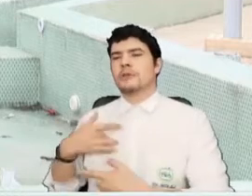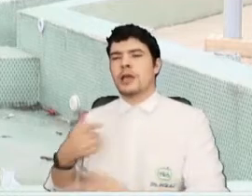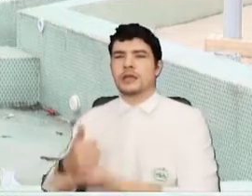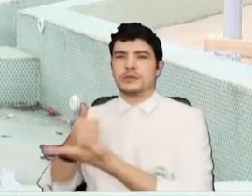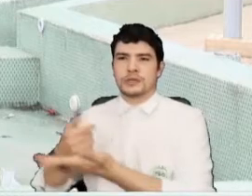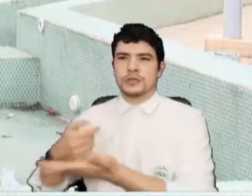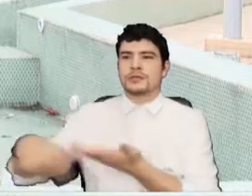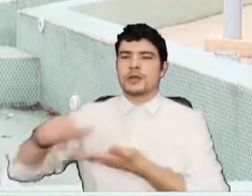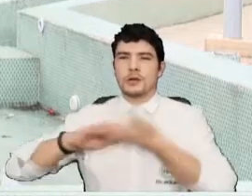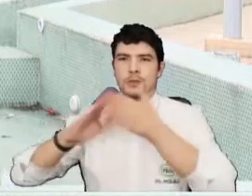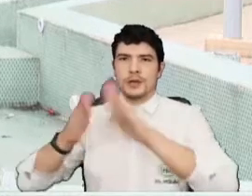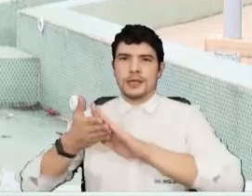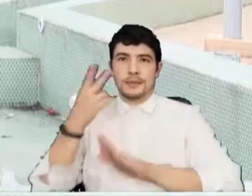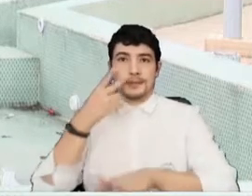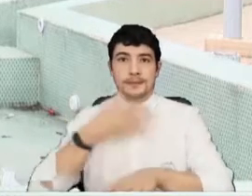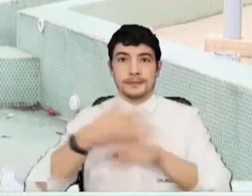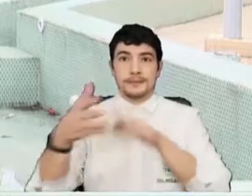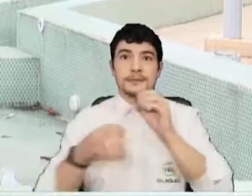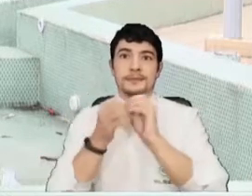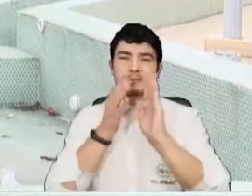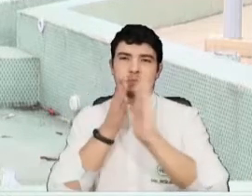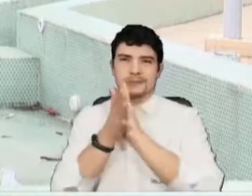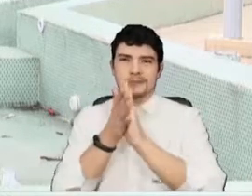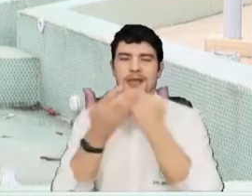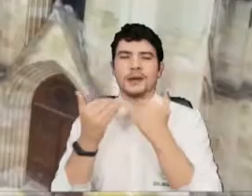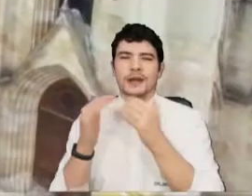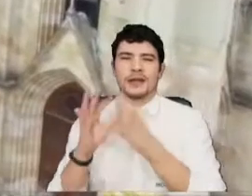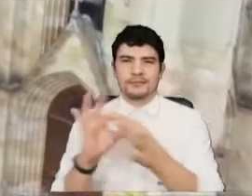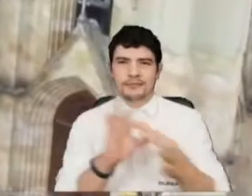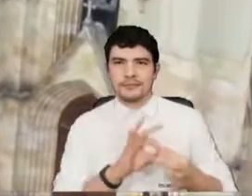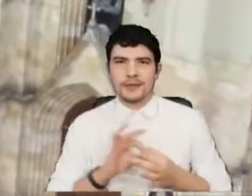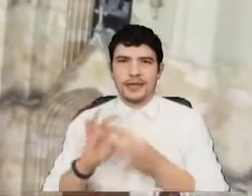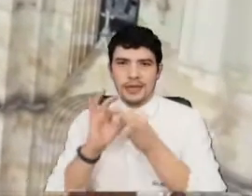Andrés. Braulio Mendoza para la Alianza Regional Informativa.